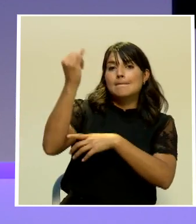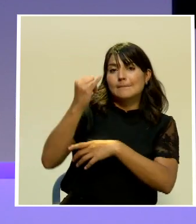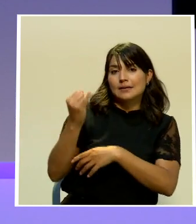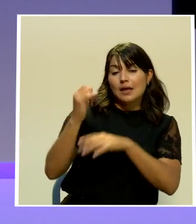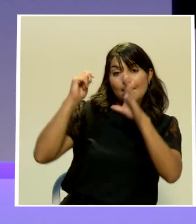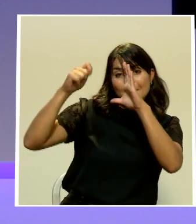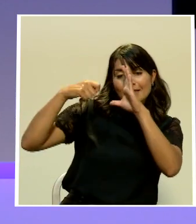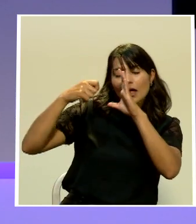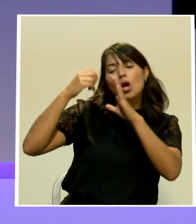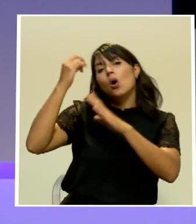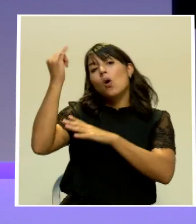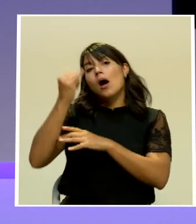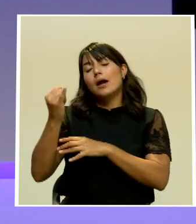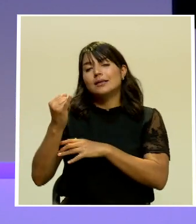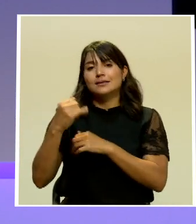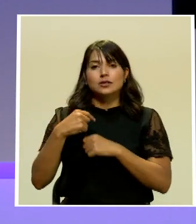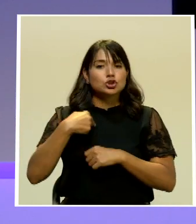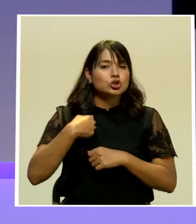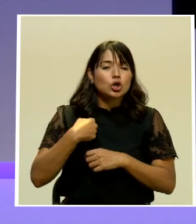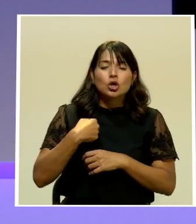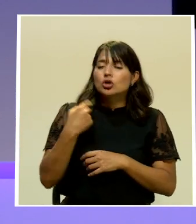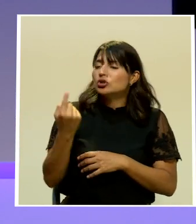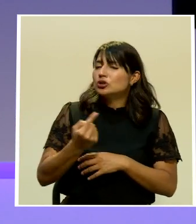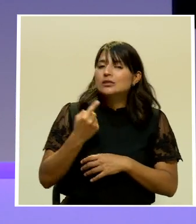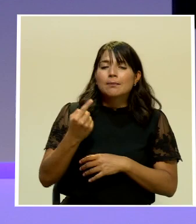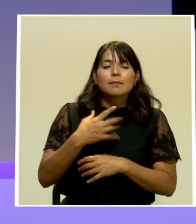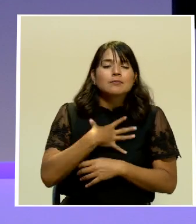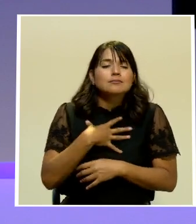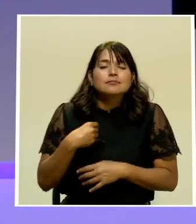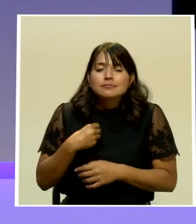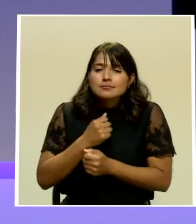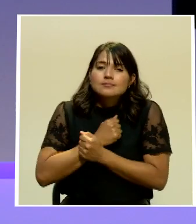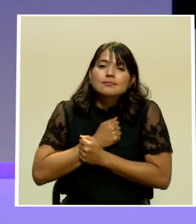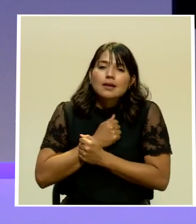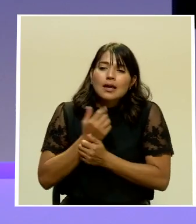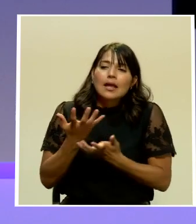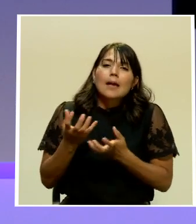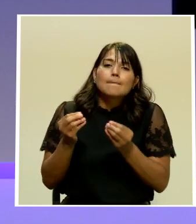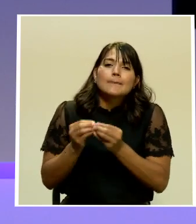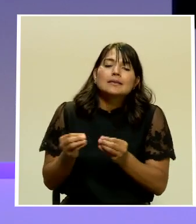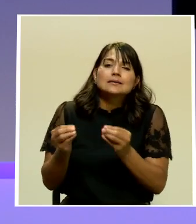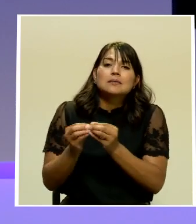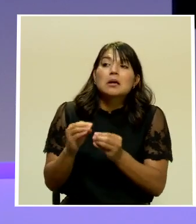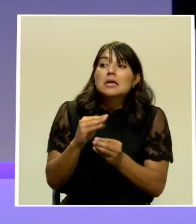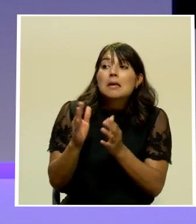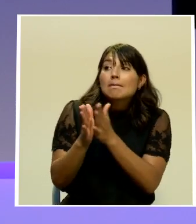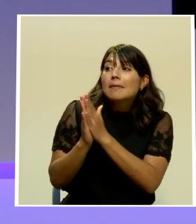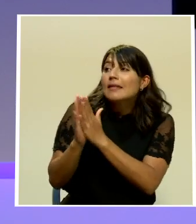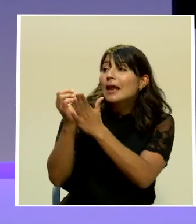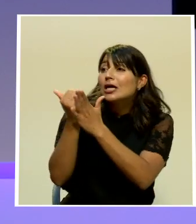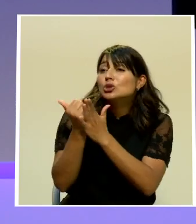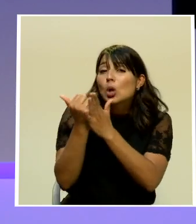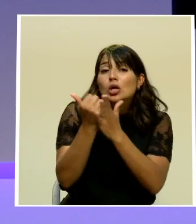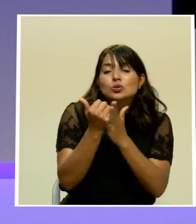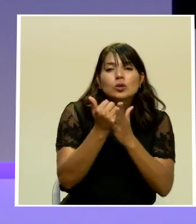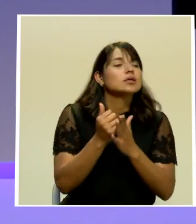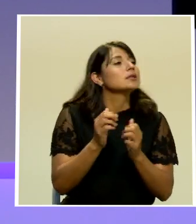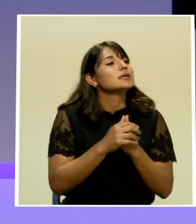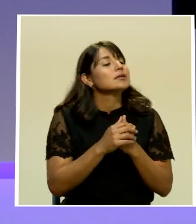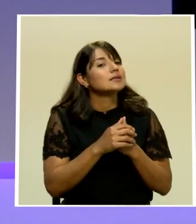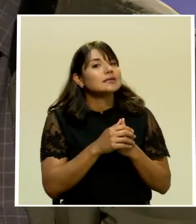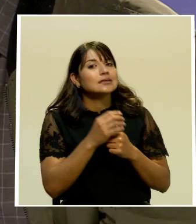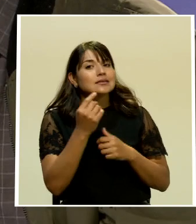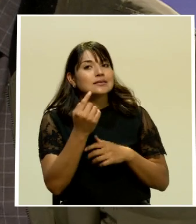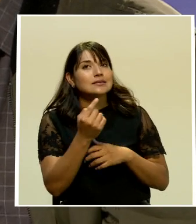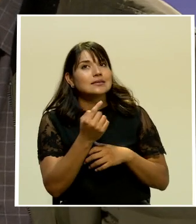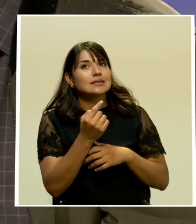sea, siempre me movió la pasión a mí y pedir favores. Pedir ayuda, ¿no? A la gorra, cine